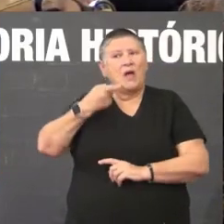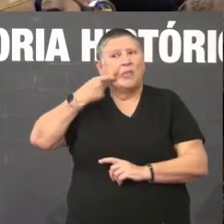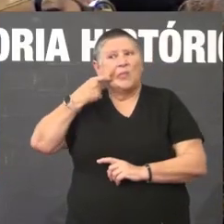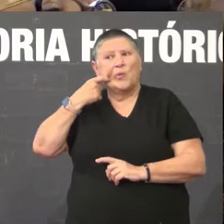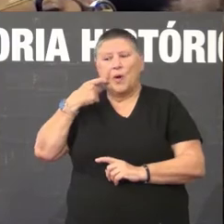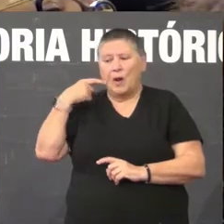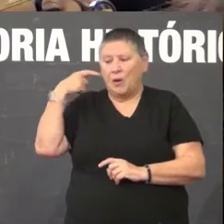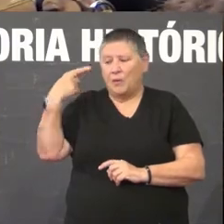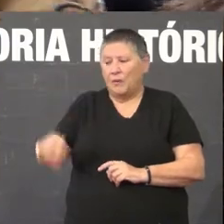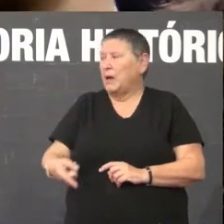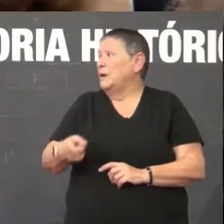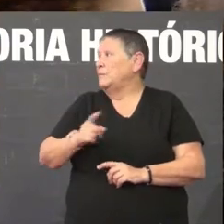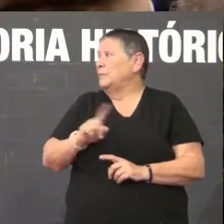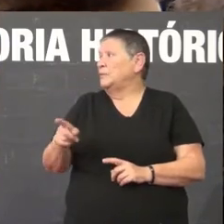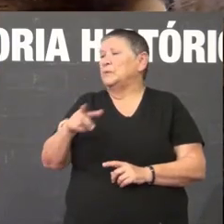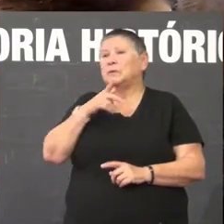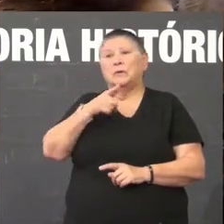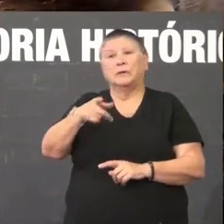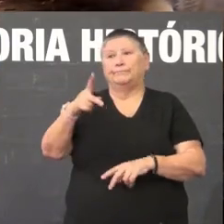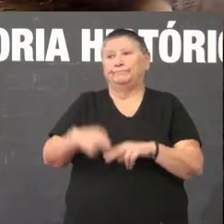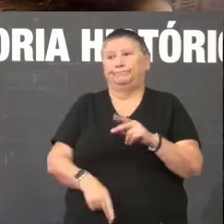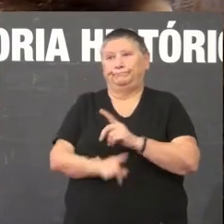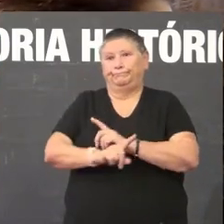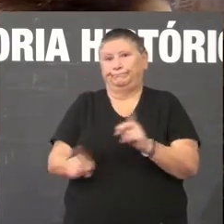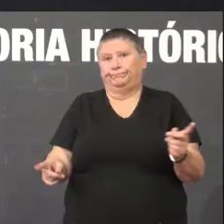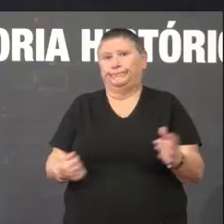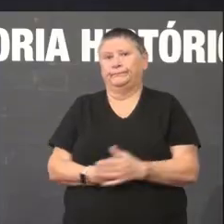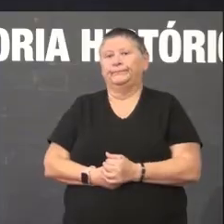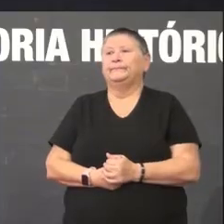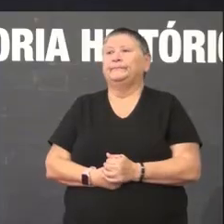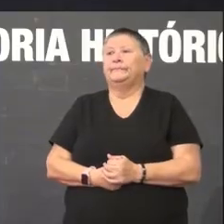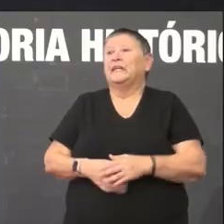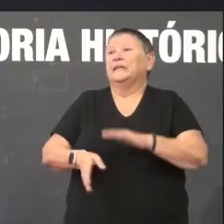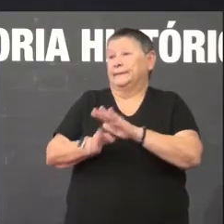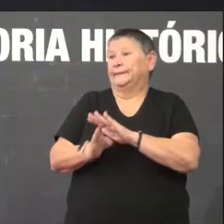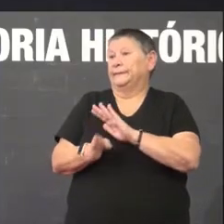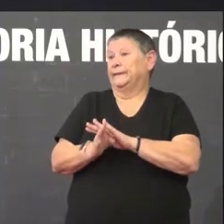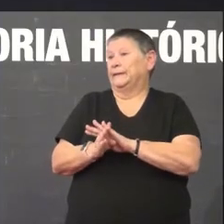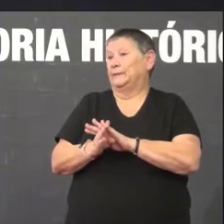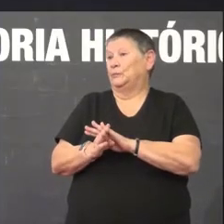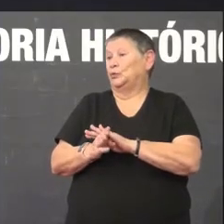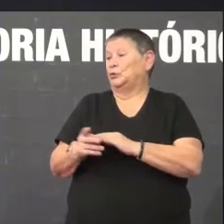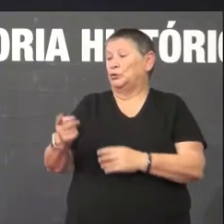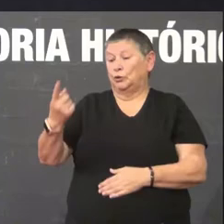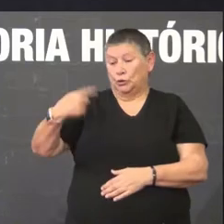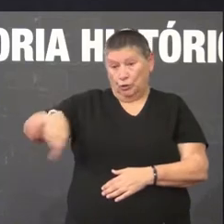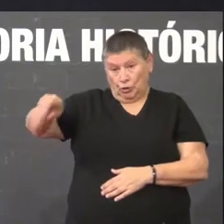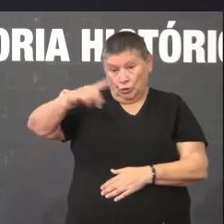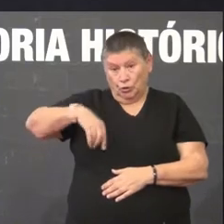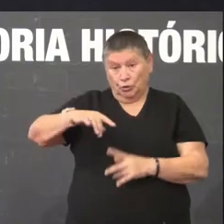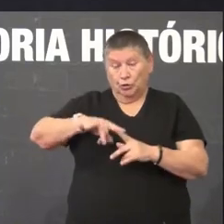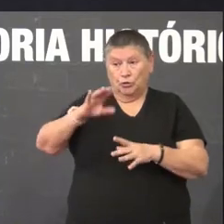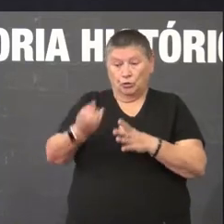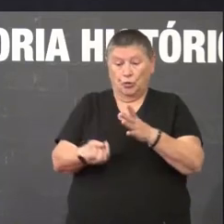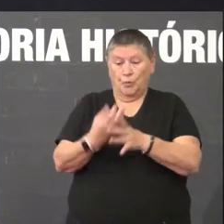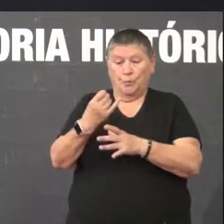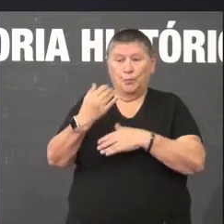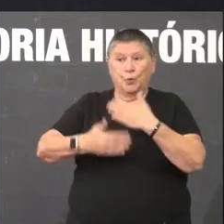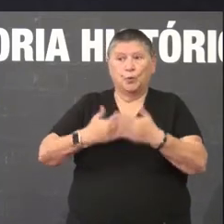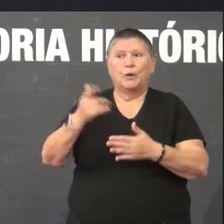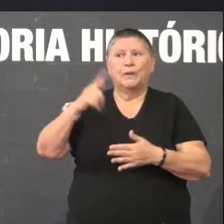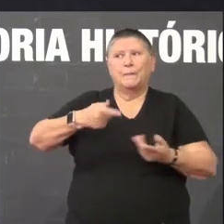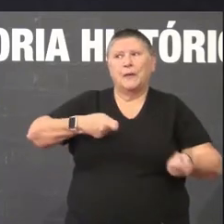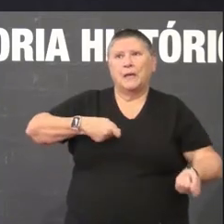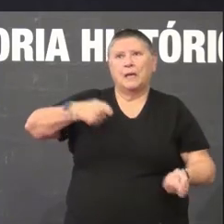fondo, bueno, pois están prohibidas. Ben, e seguimos, somos productores e ademais exportadores